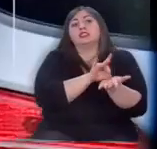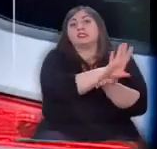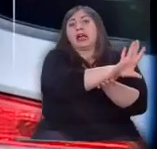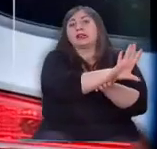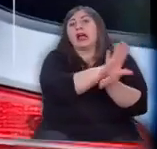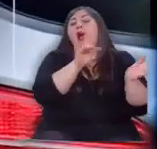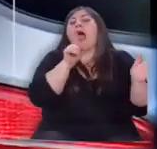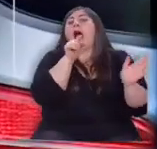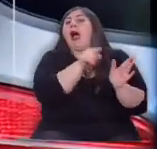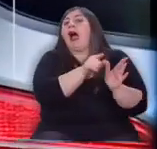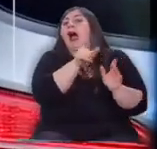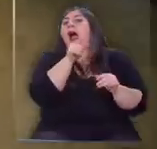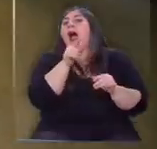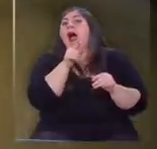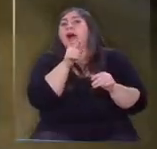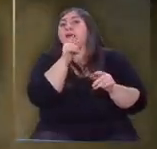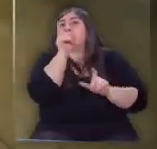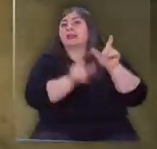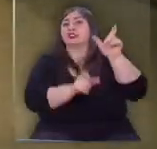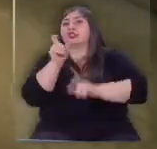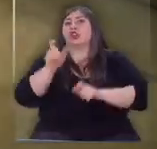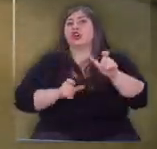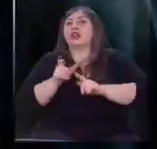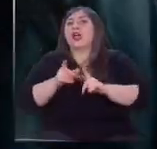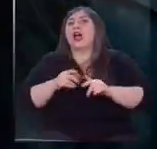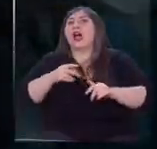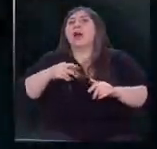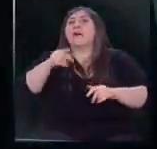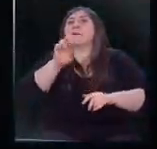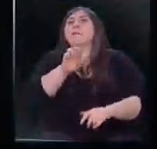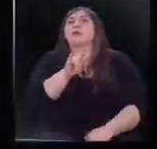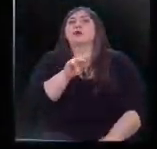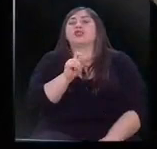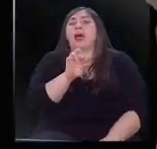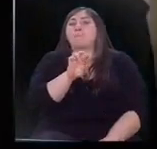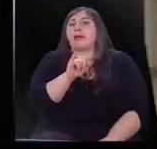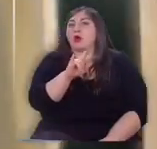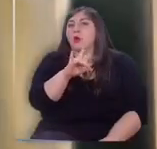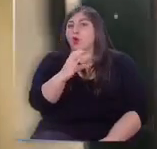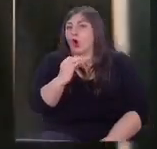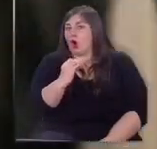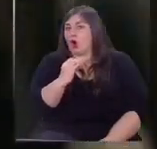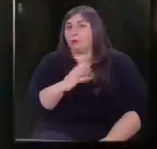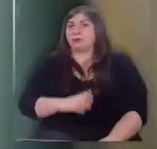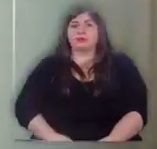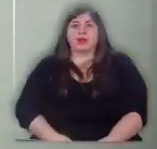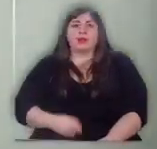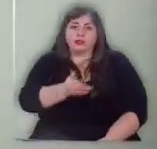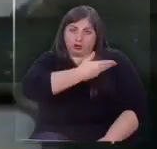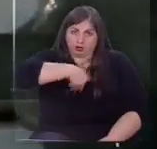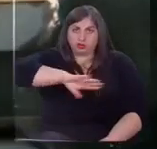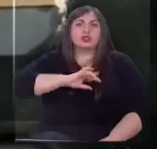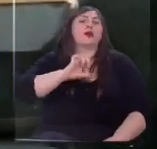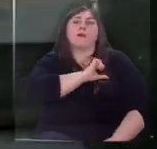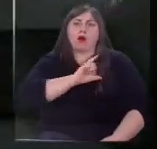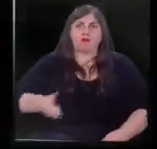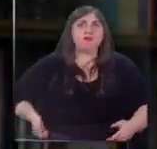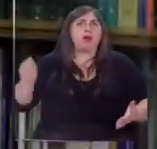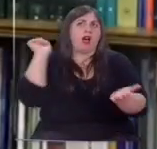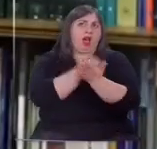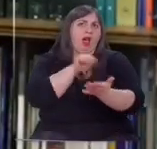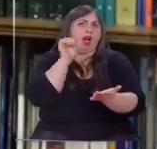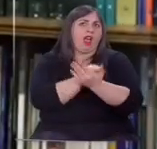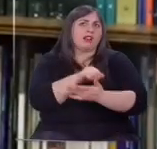forma arbitraria, entre otros, a los internos de Punta Peuco. Nosotros como gobierno vamos a alegar que